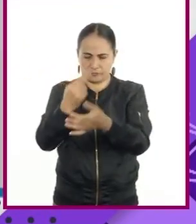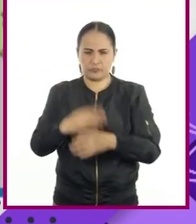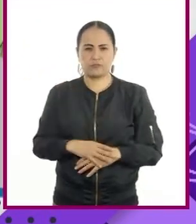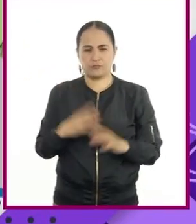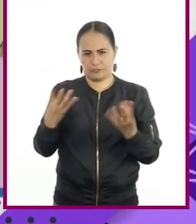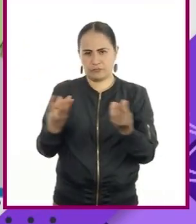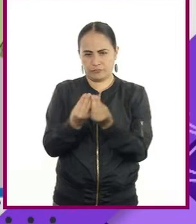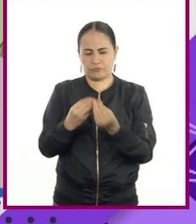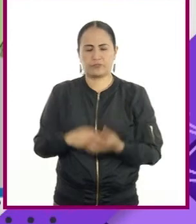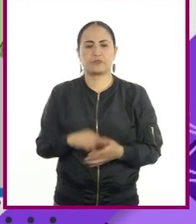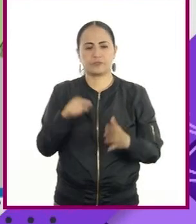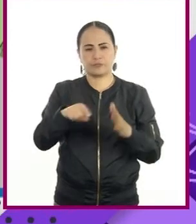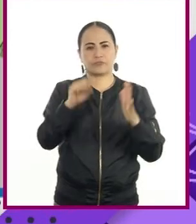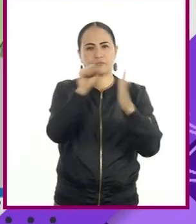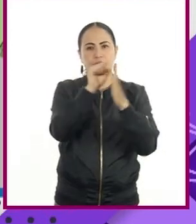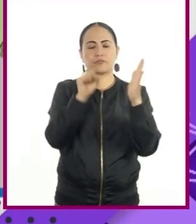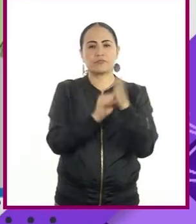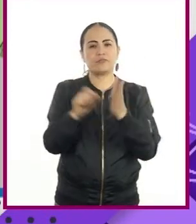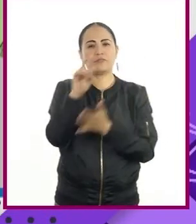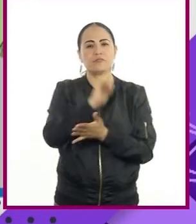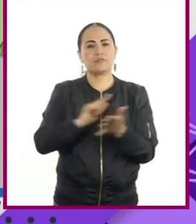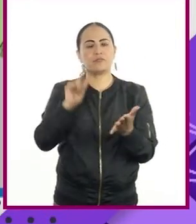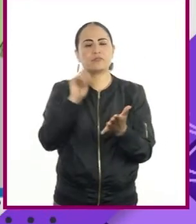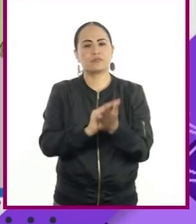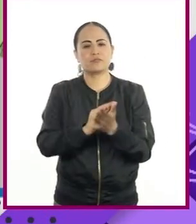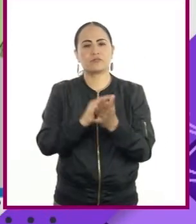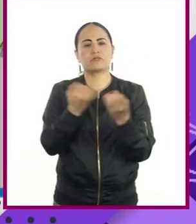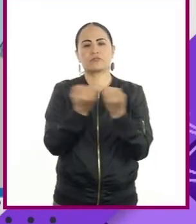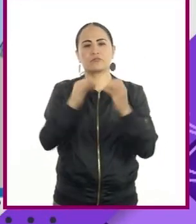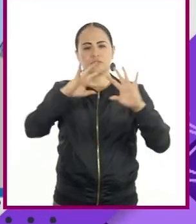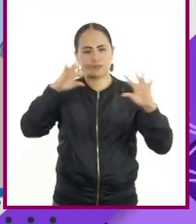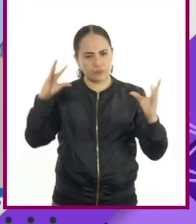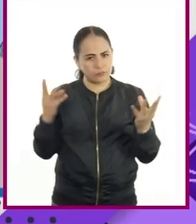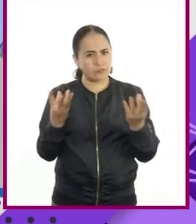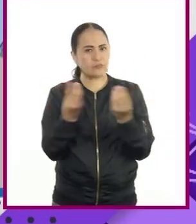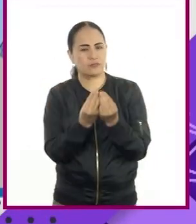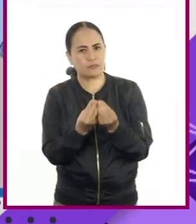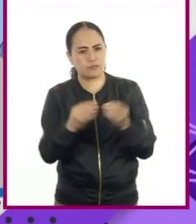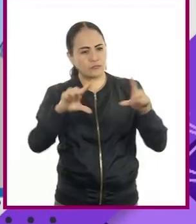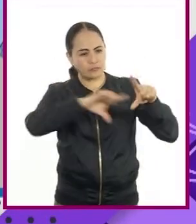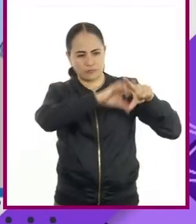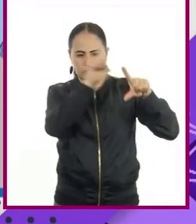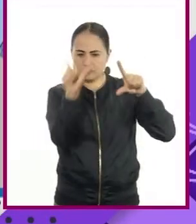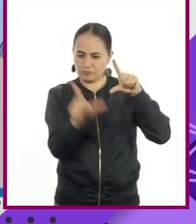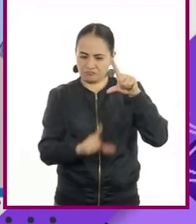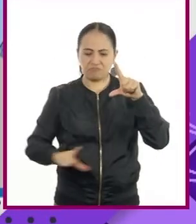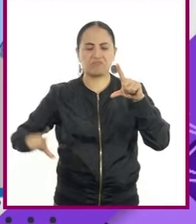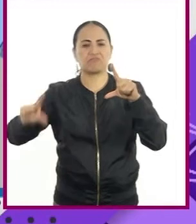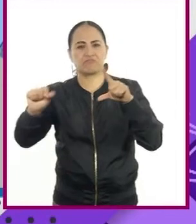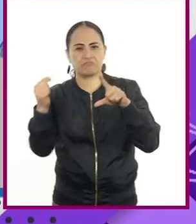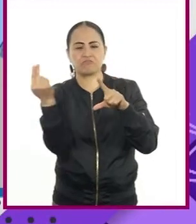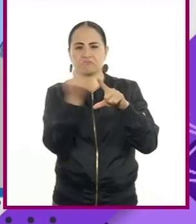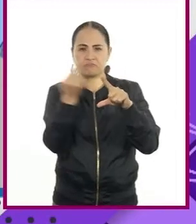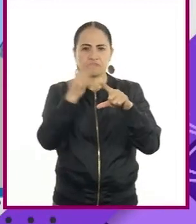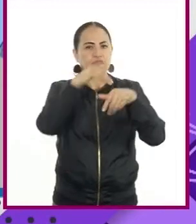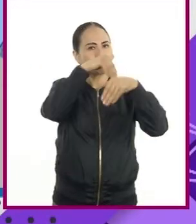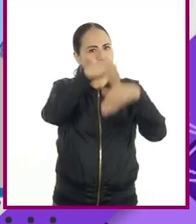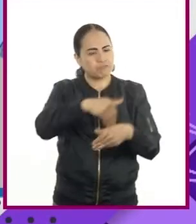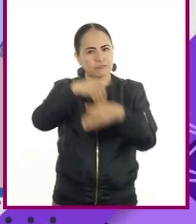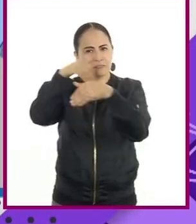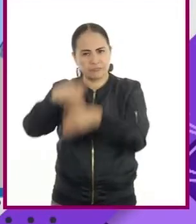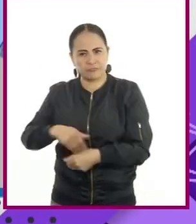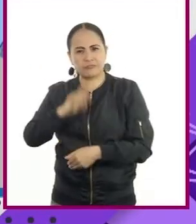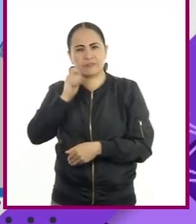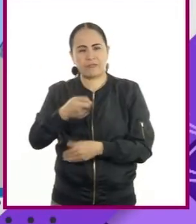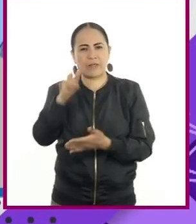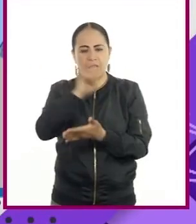Al sistema legal también lo integran leyes que son de aplicación para toda la República Mexicana y se denominan